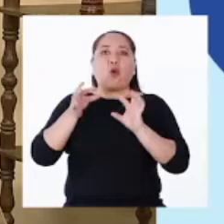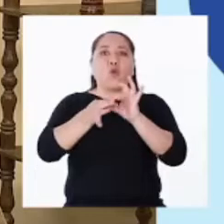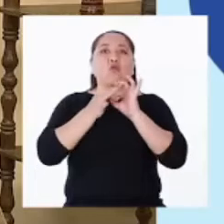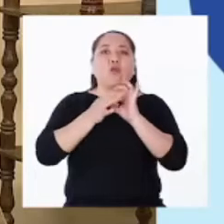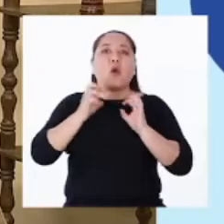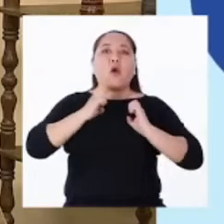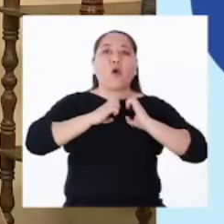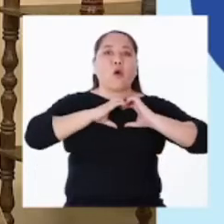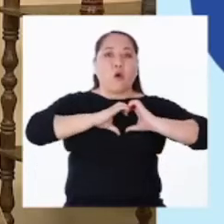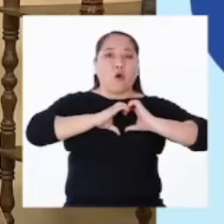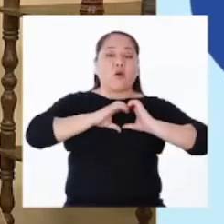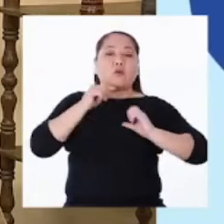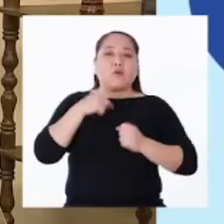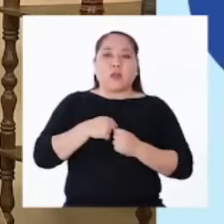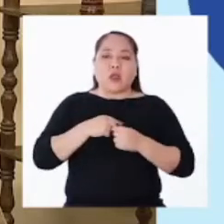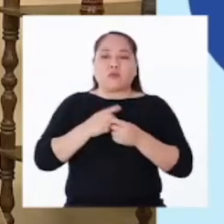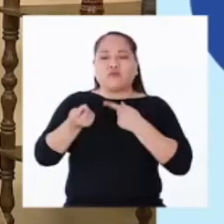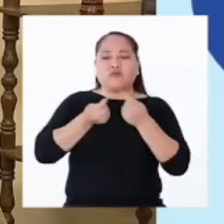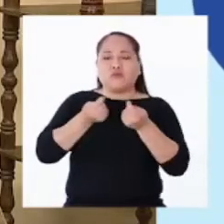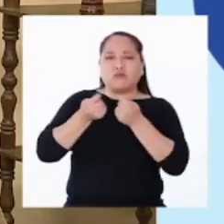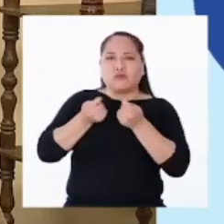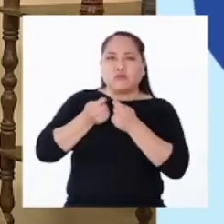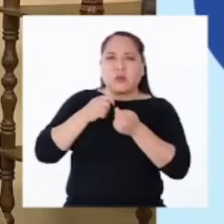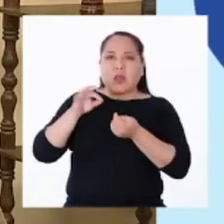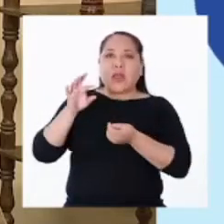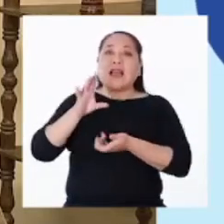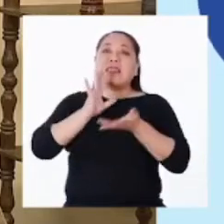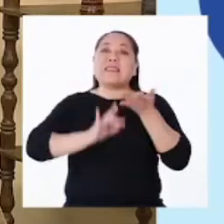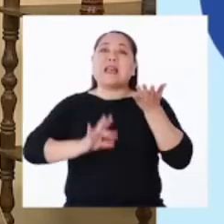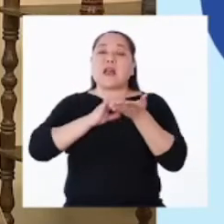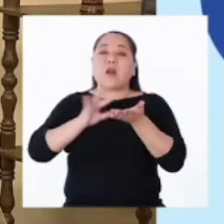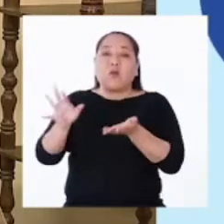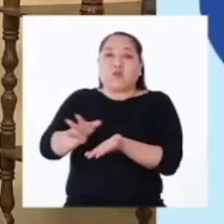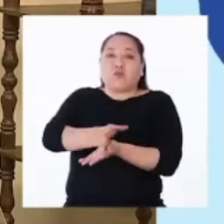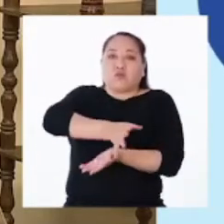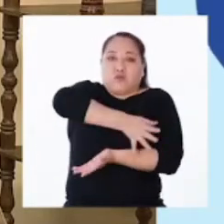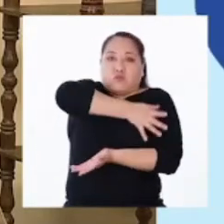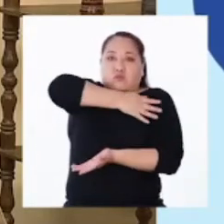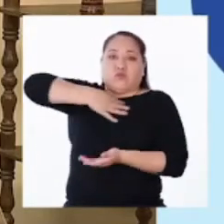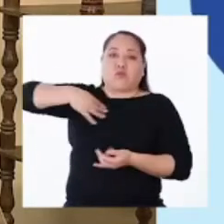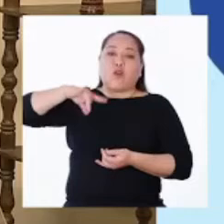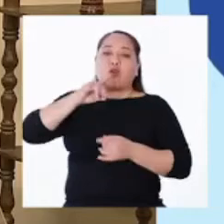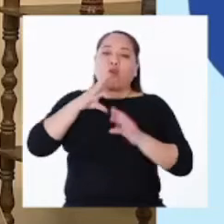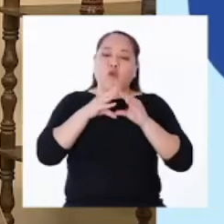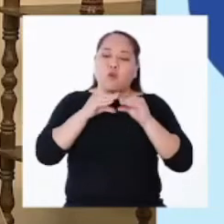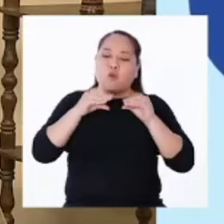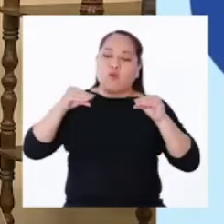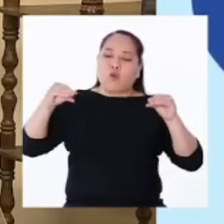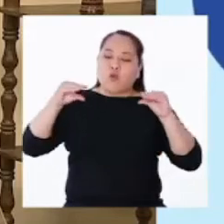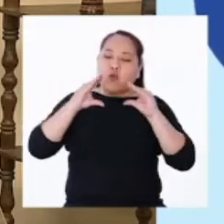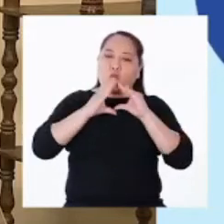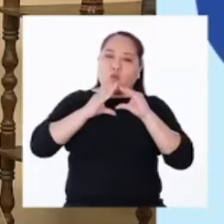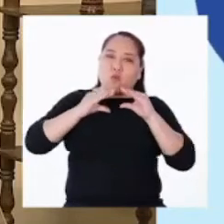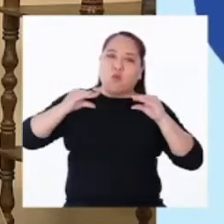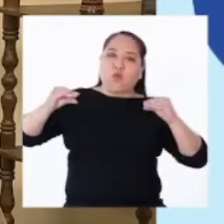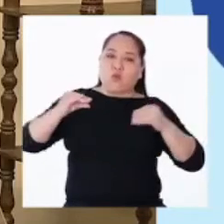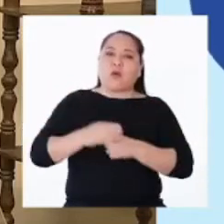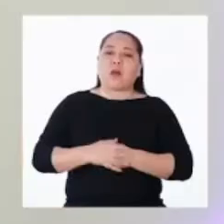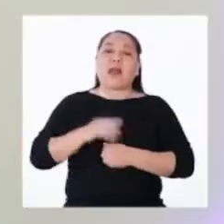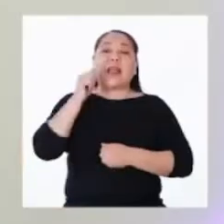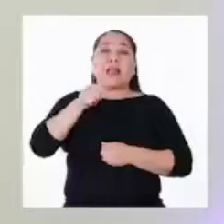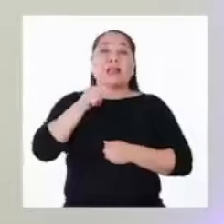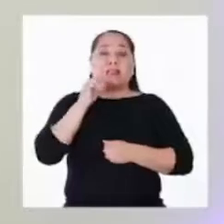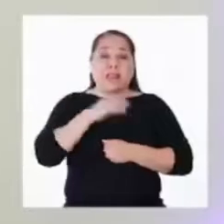para facilitar y controlar el flujo de la sangre. Para hacerlo, utilizan un tejido elástico y